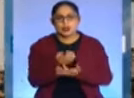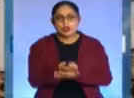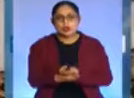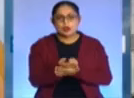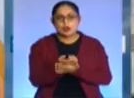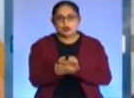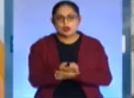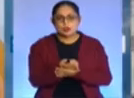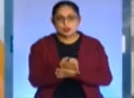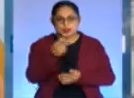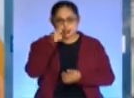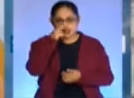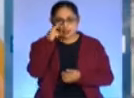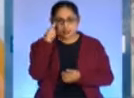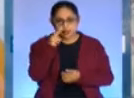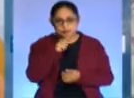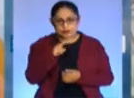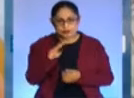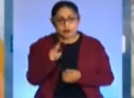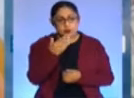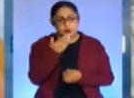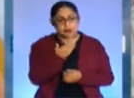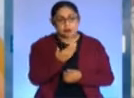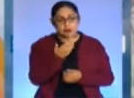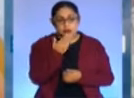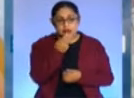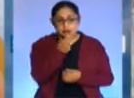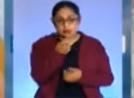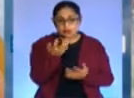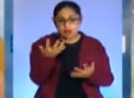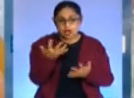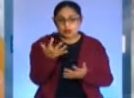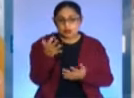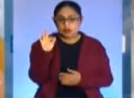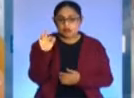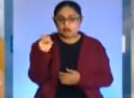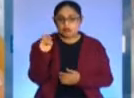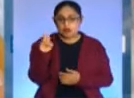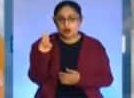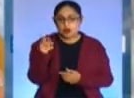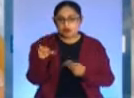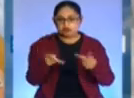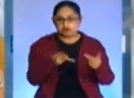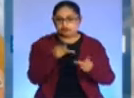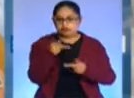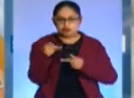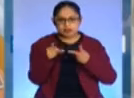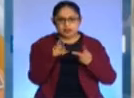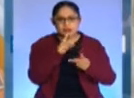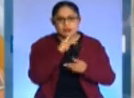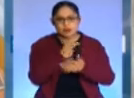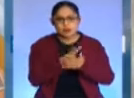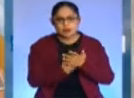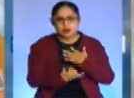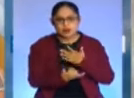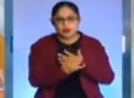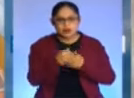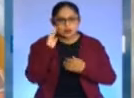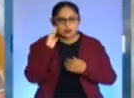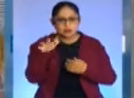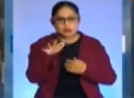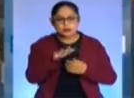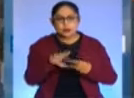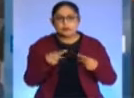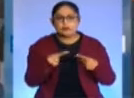del Gobierno de México, celebró que se realicen estos foros de consulta para tomar en cuenta los proyectos de los michoacanos y que formen